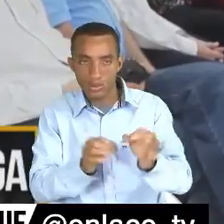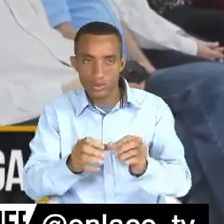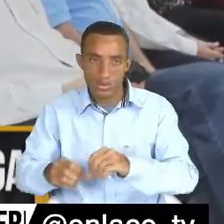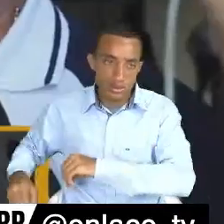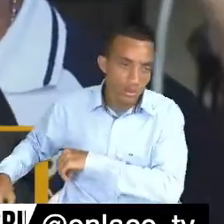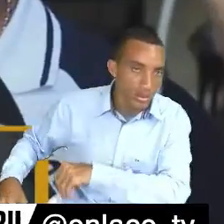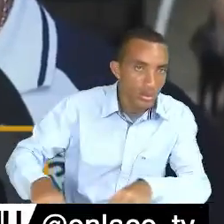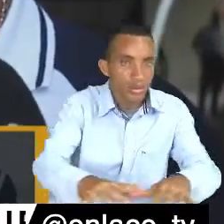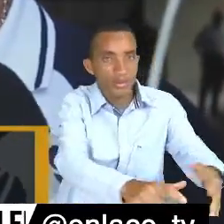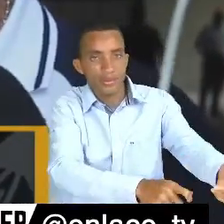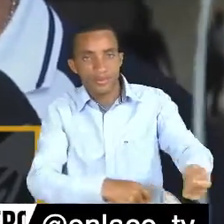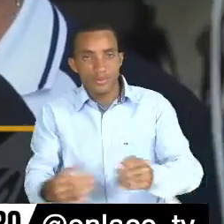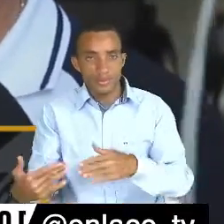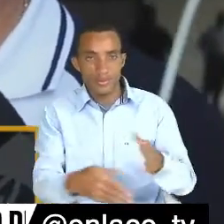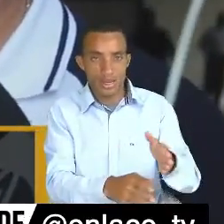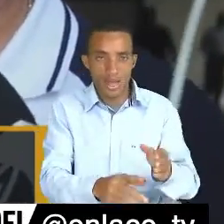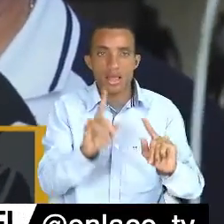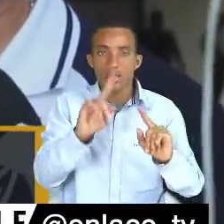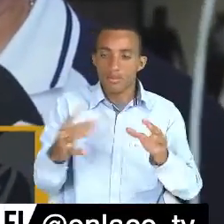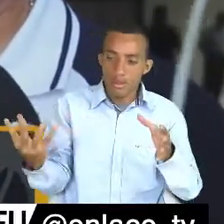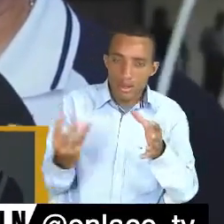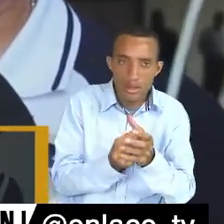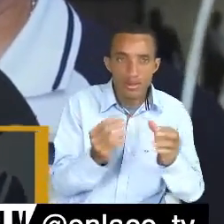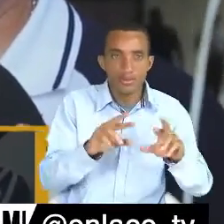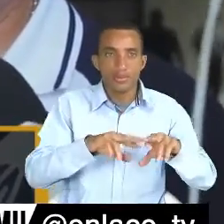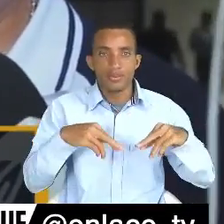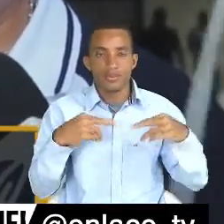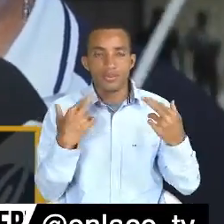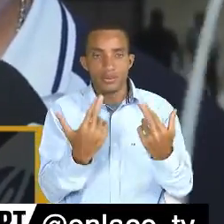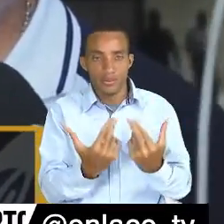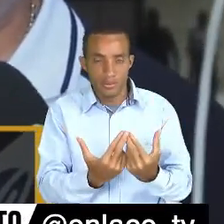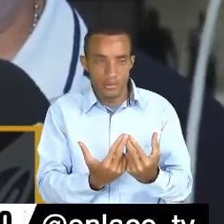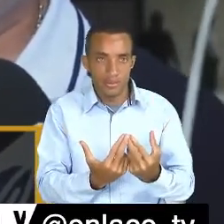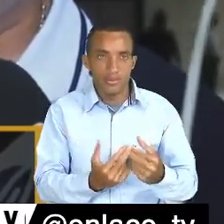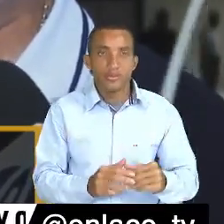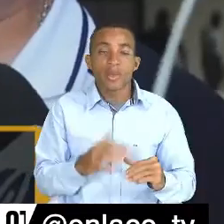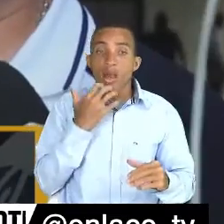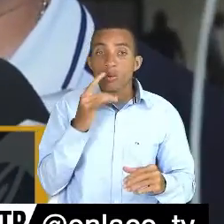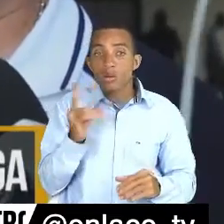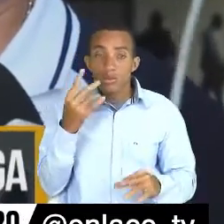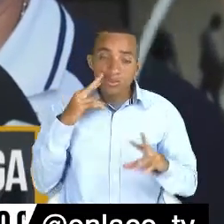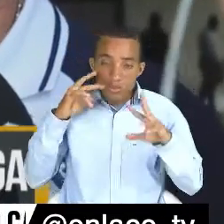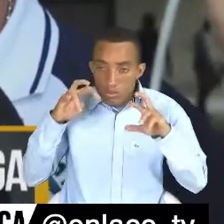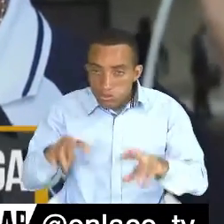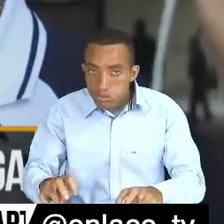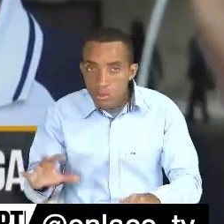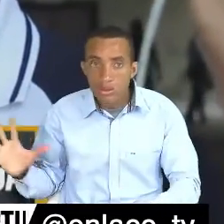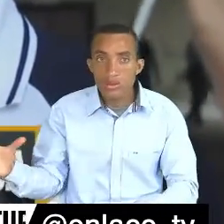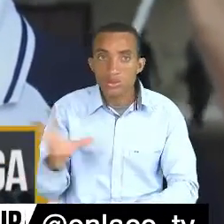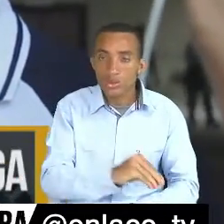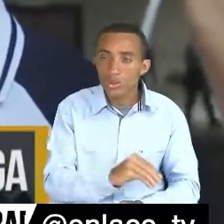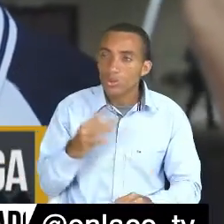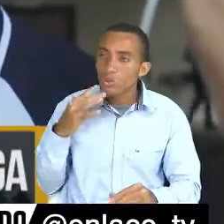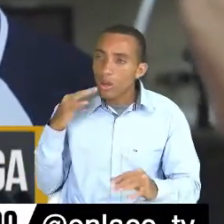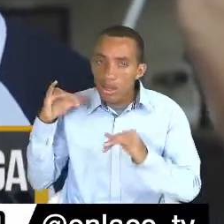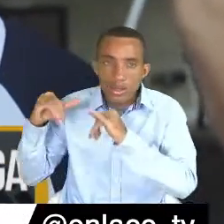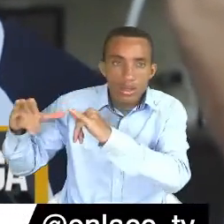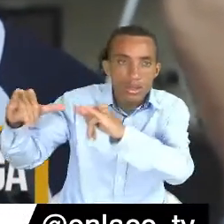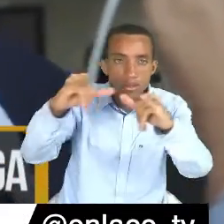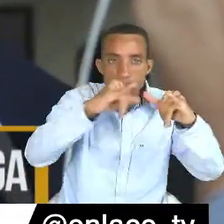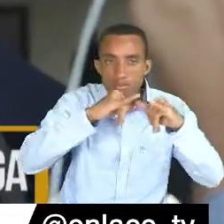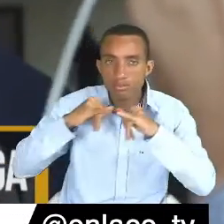como generar confianza. Yo lo que quiero es que si hay un estudio, que todos hablemos el mismo idioma. Si hay que